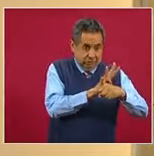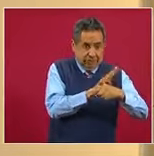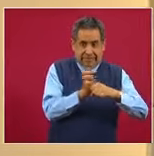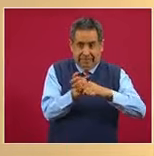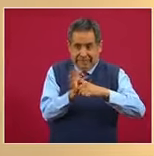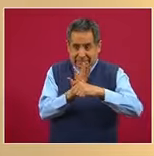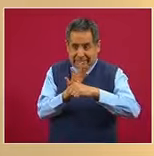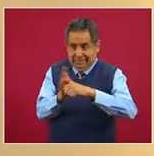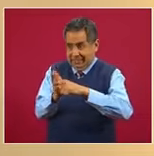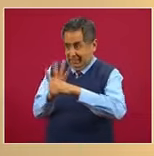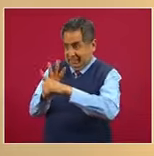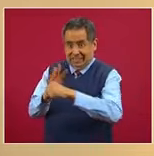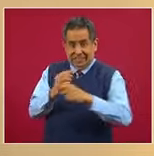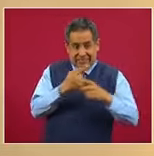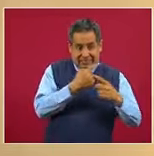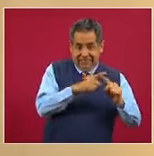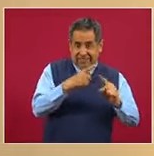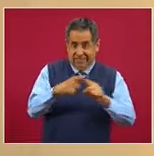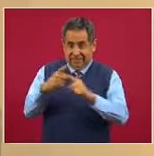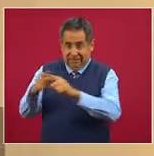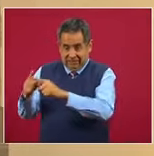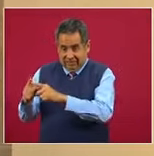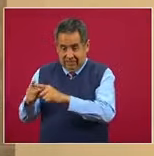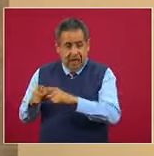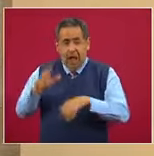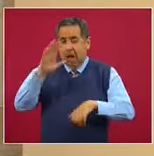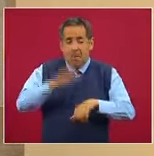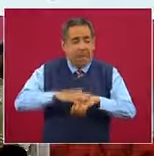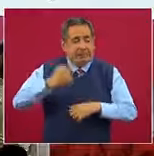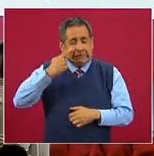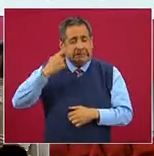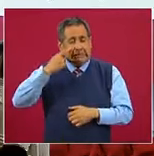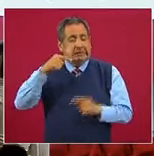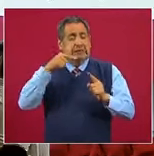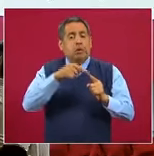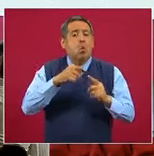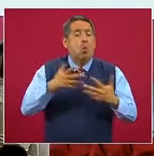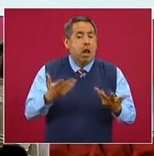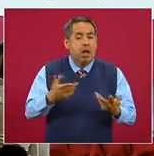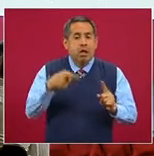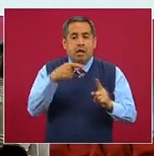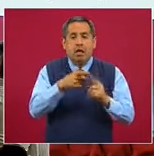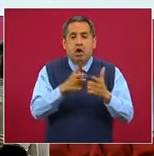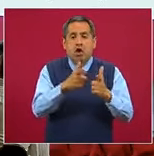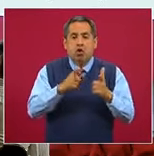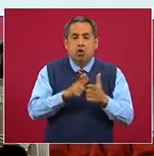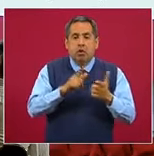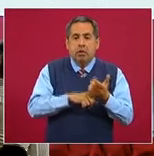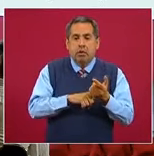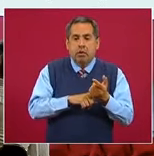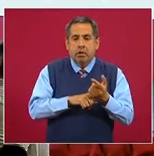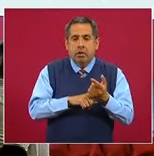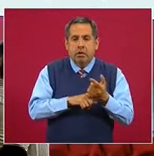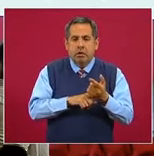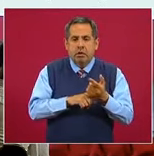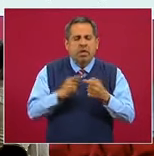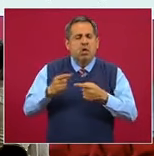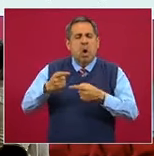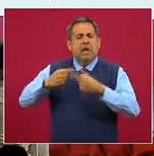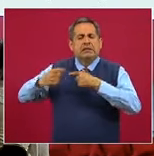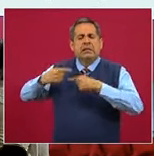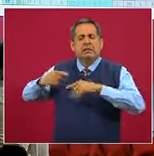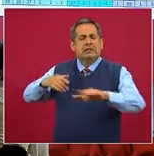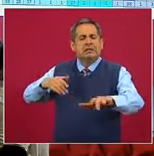están presentes en nuestro país, el que más se presenta es el grupo G. Perdón, si me das la anterior, por